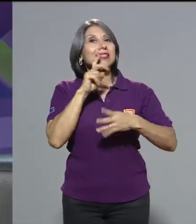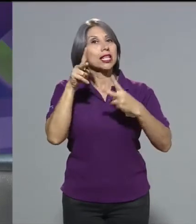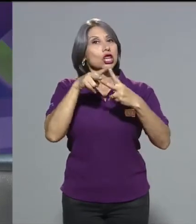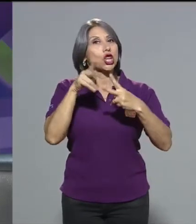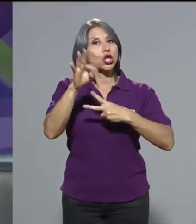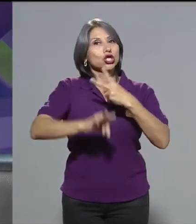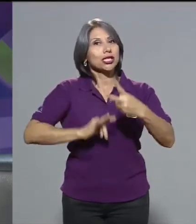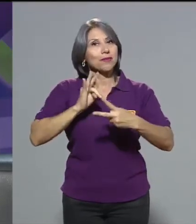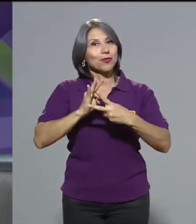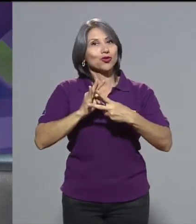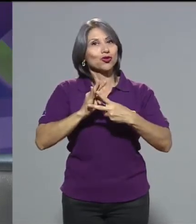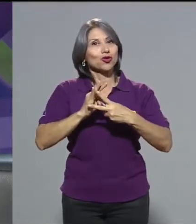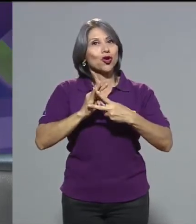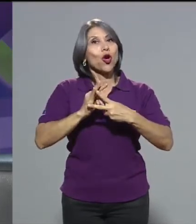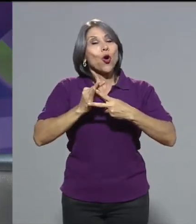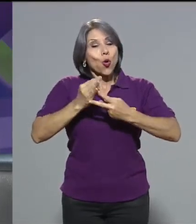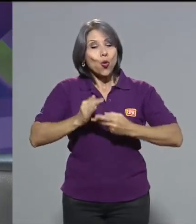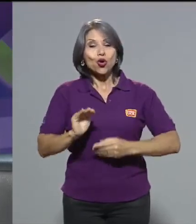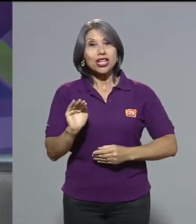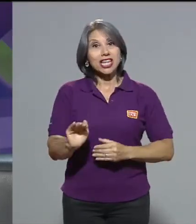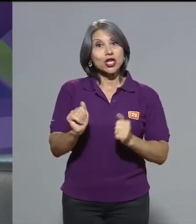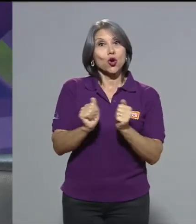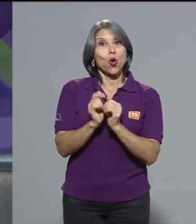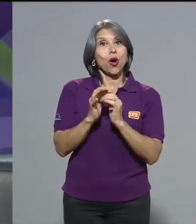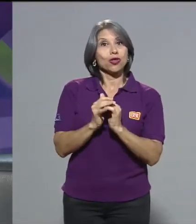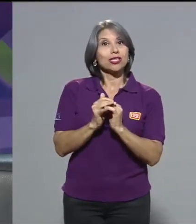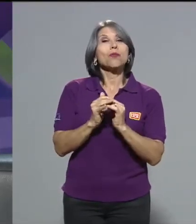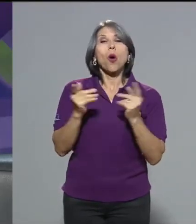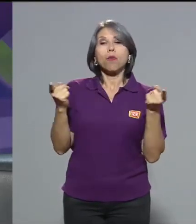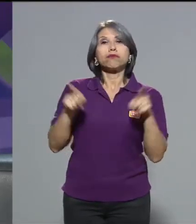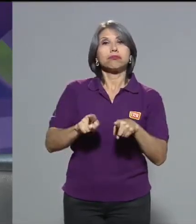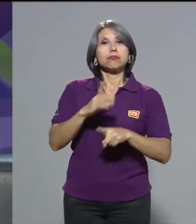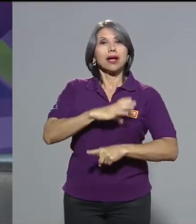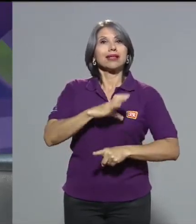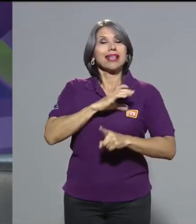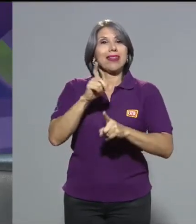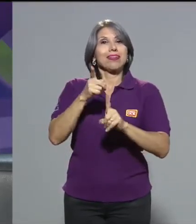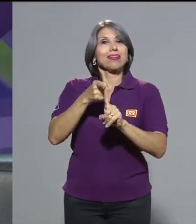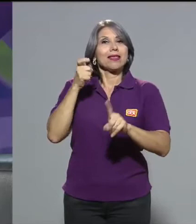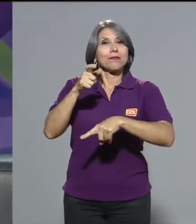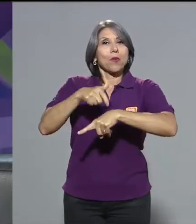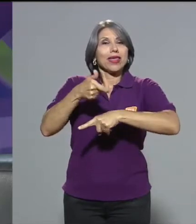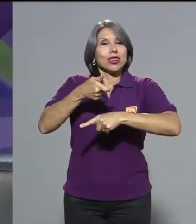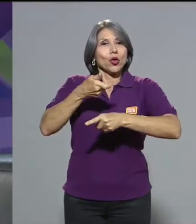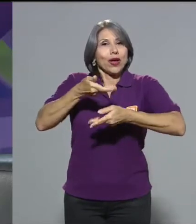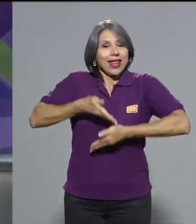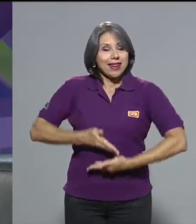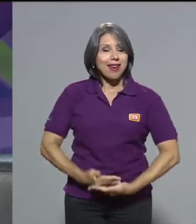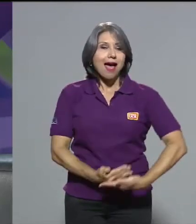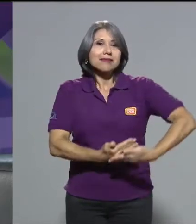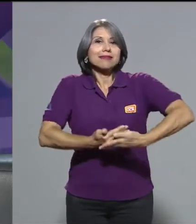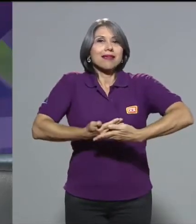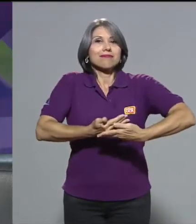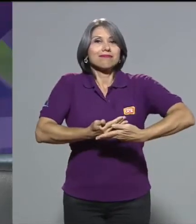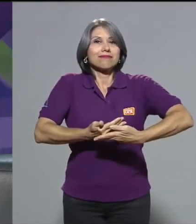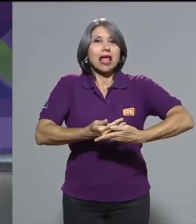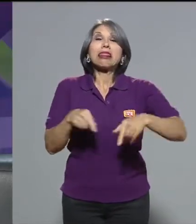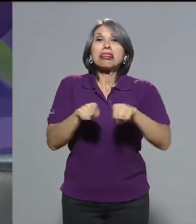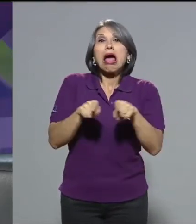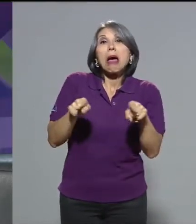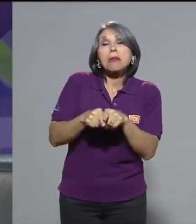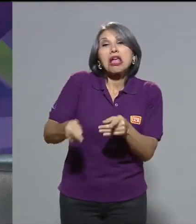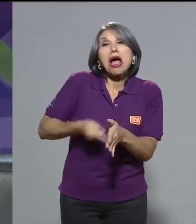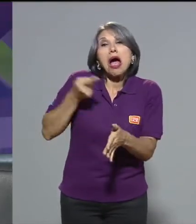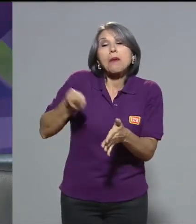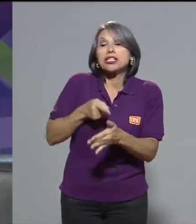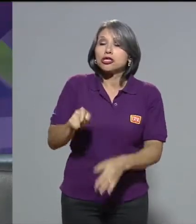las características desde que nace, y otro que antes de los 20 meses, tal vez venía con una